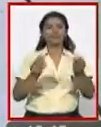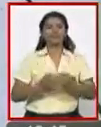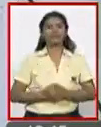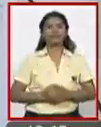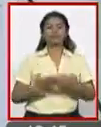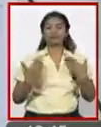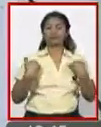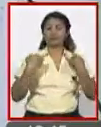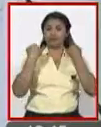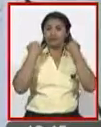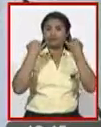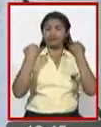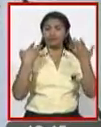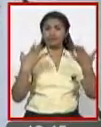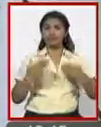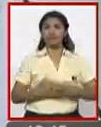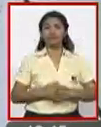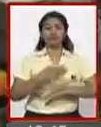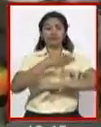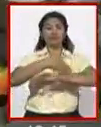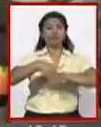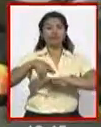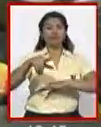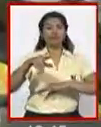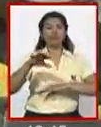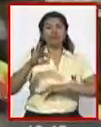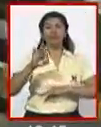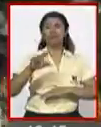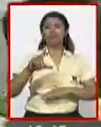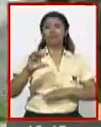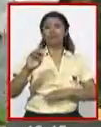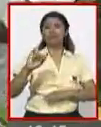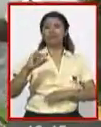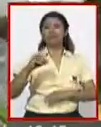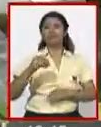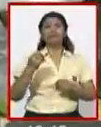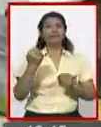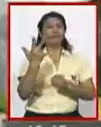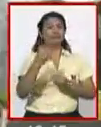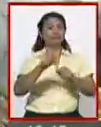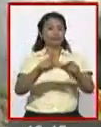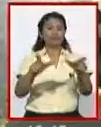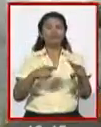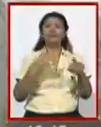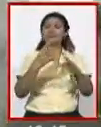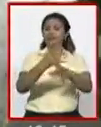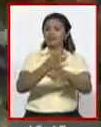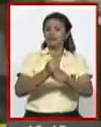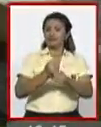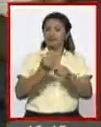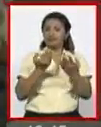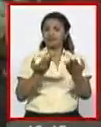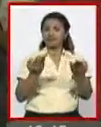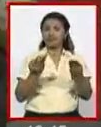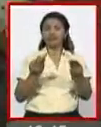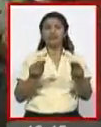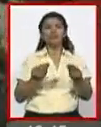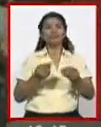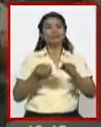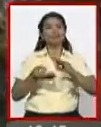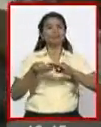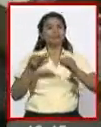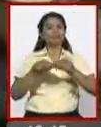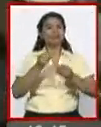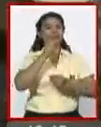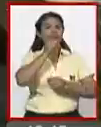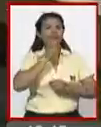Hasta ahorita tengo información, estamos en esta calle Florida, que son dos o tres lugares donde se ha procedido al decomiso de productos vencidos. ¿Qué